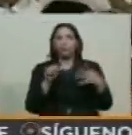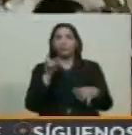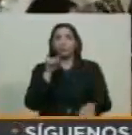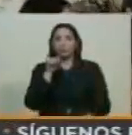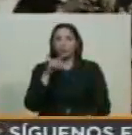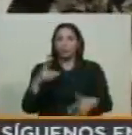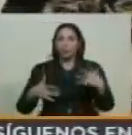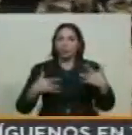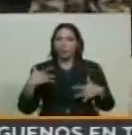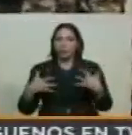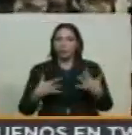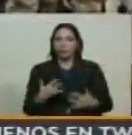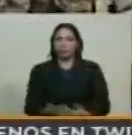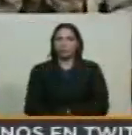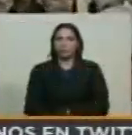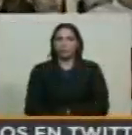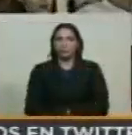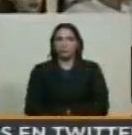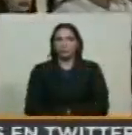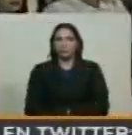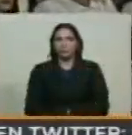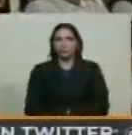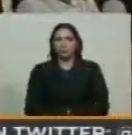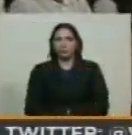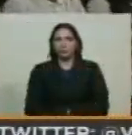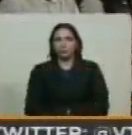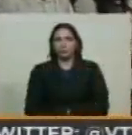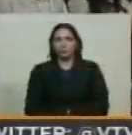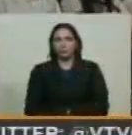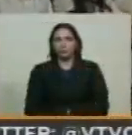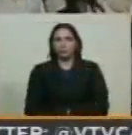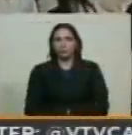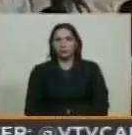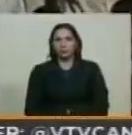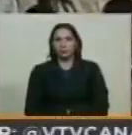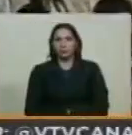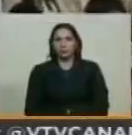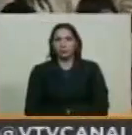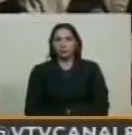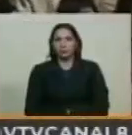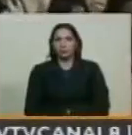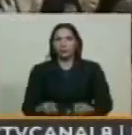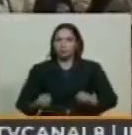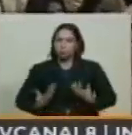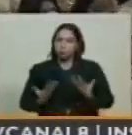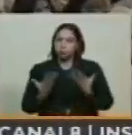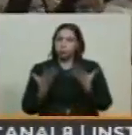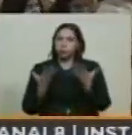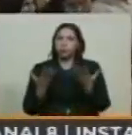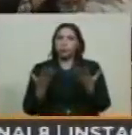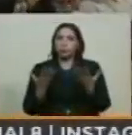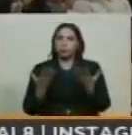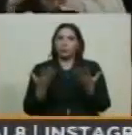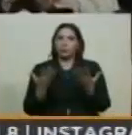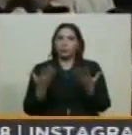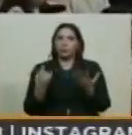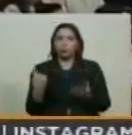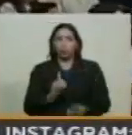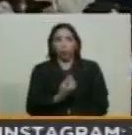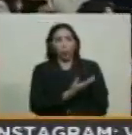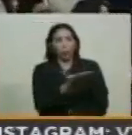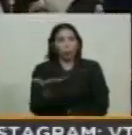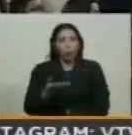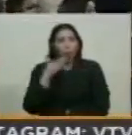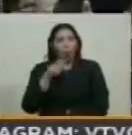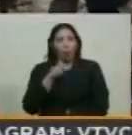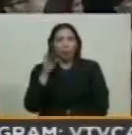actividad. Podemos transmitirles, llenarles allí de esa energía que solo ustedes, los jóvenes, futuro